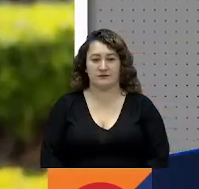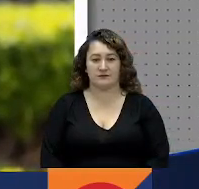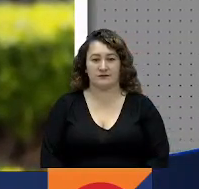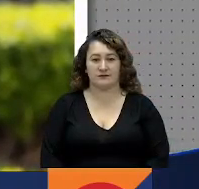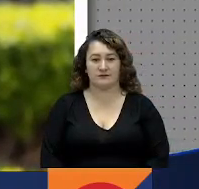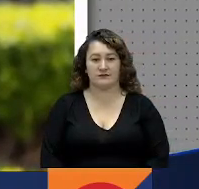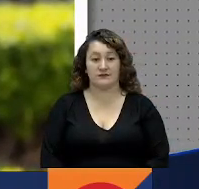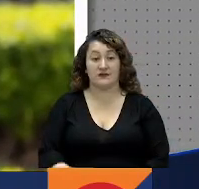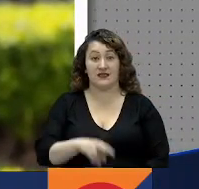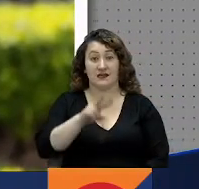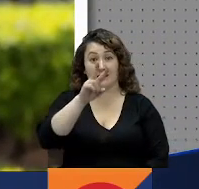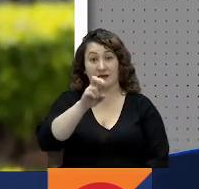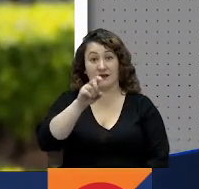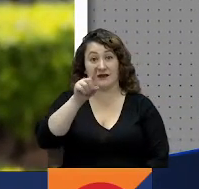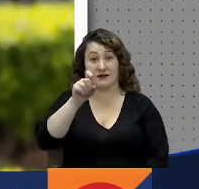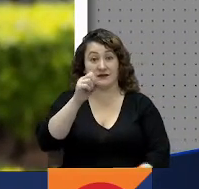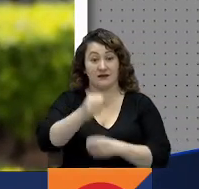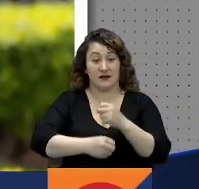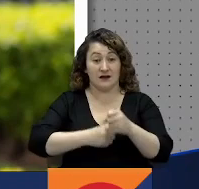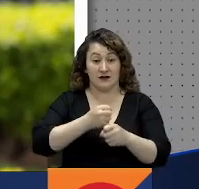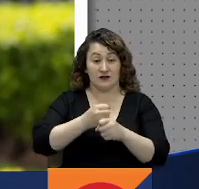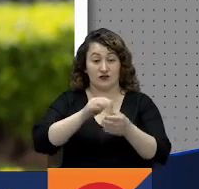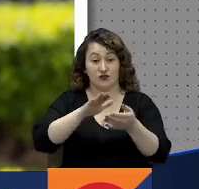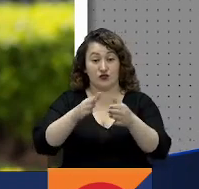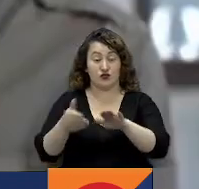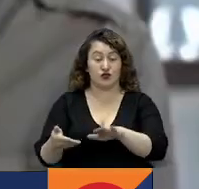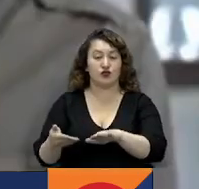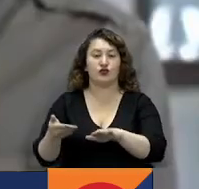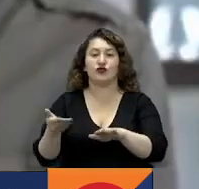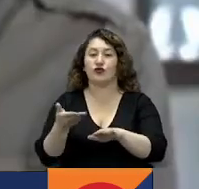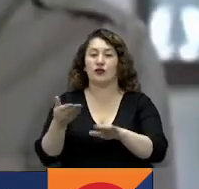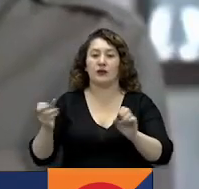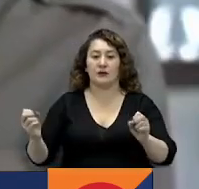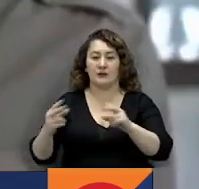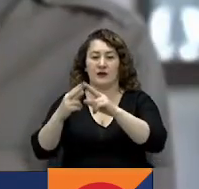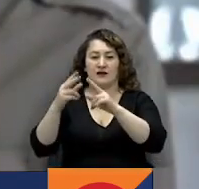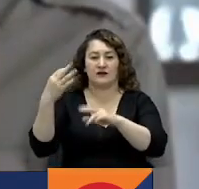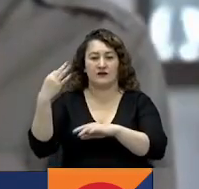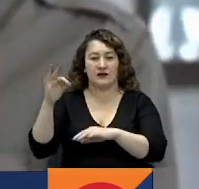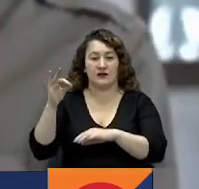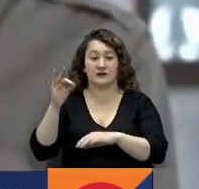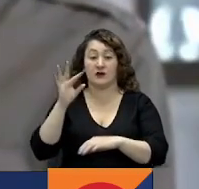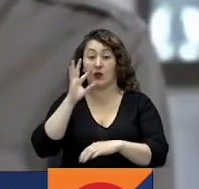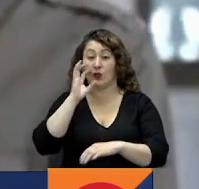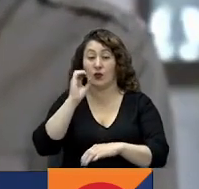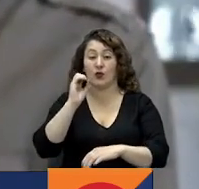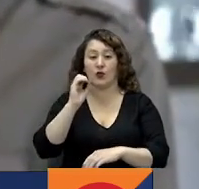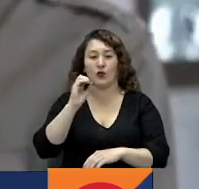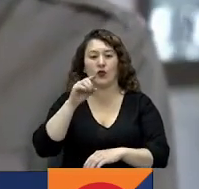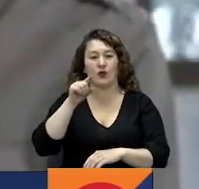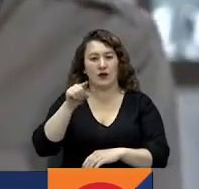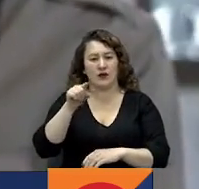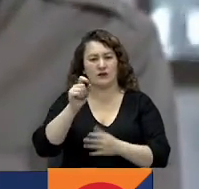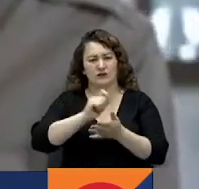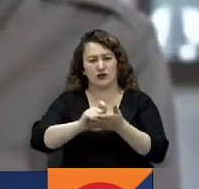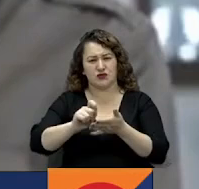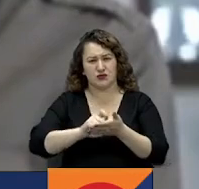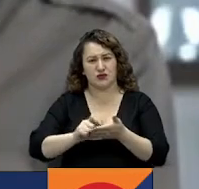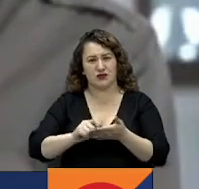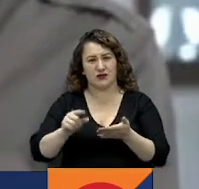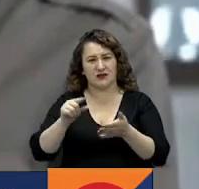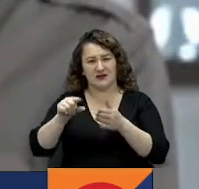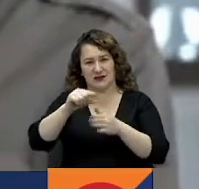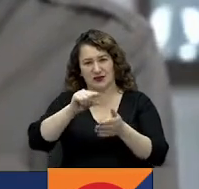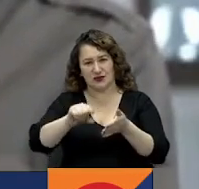Y a los 76 años falleció en París, Francia, el ensayista y periodista Jean-François Faurel, quien era el presidente del